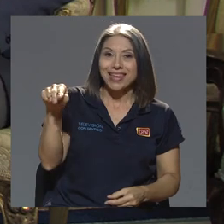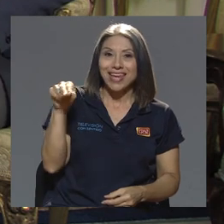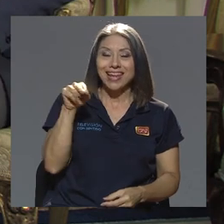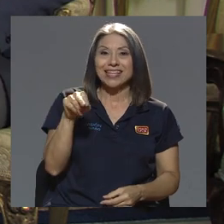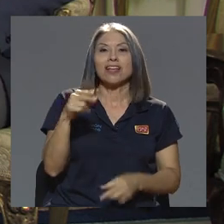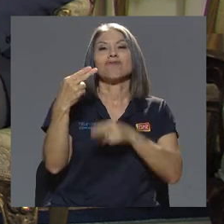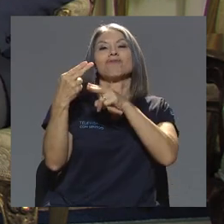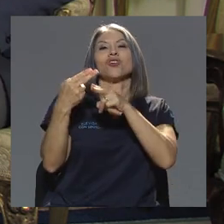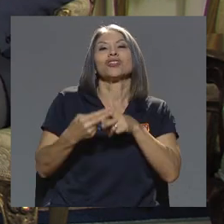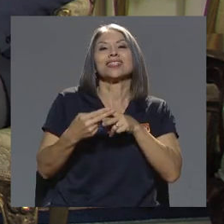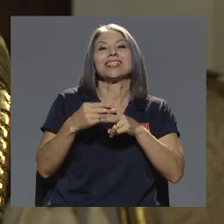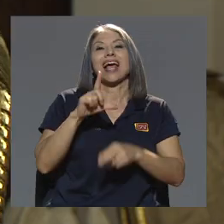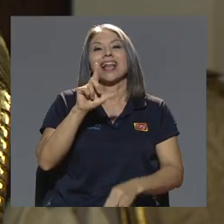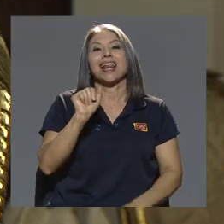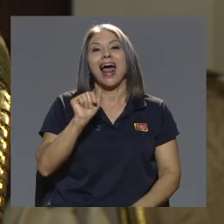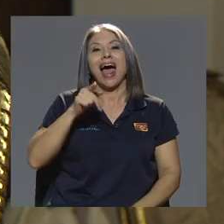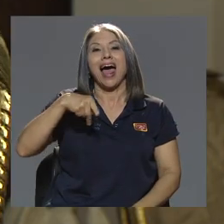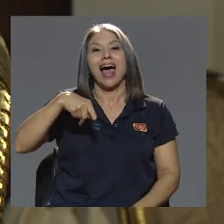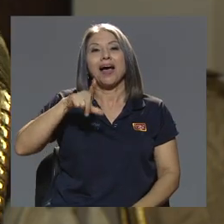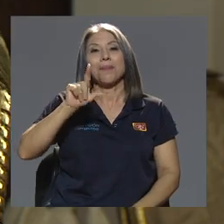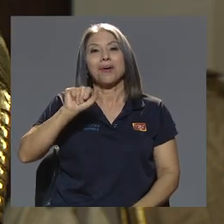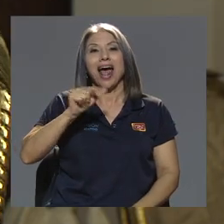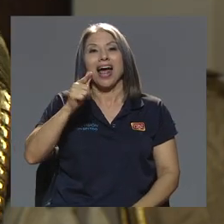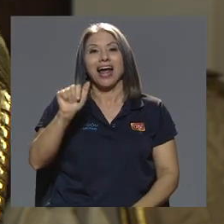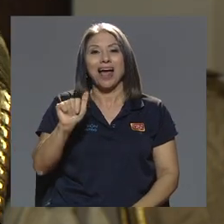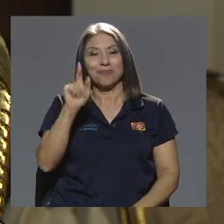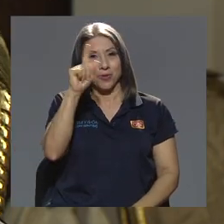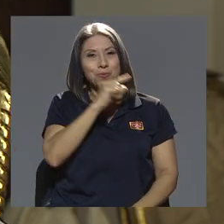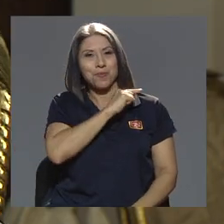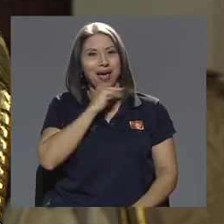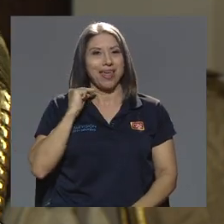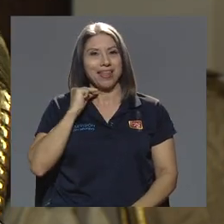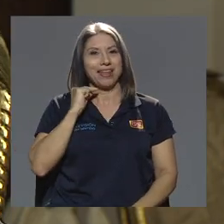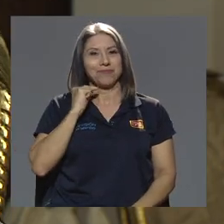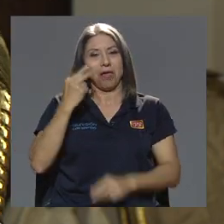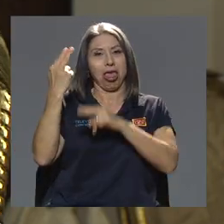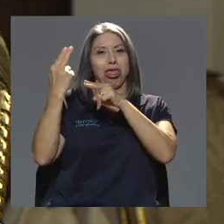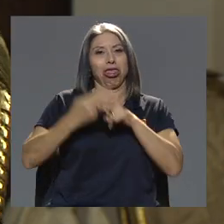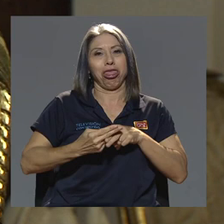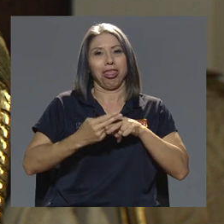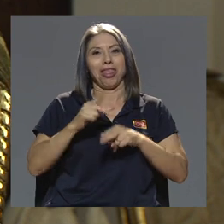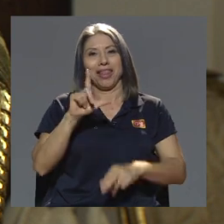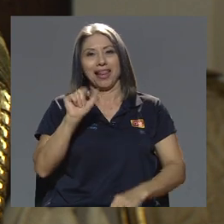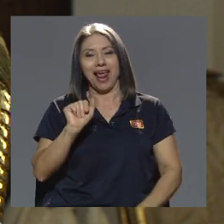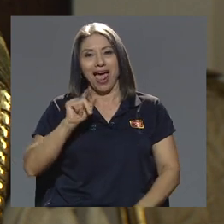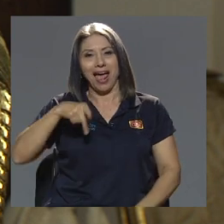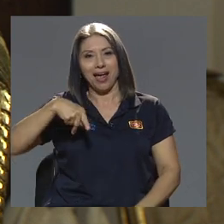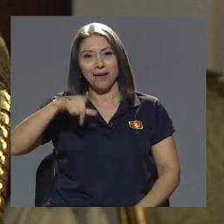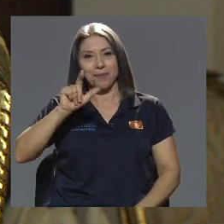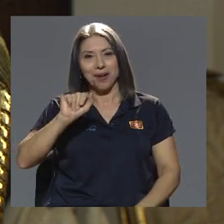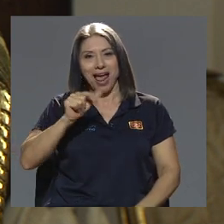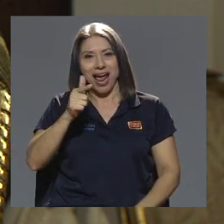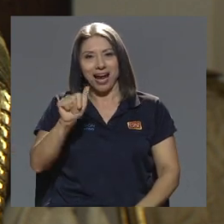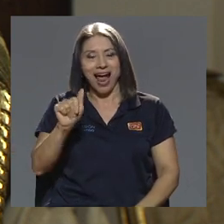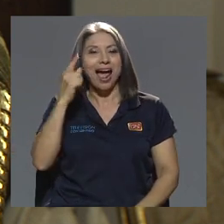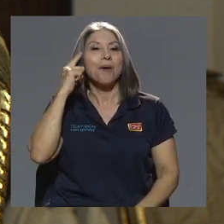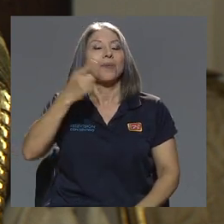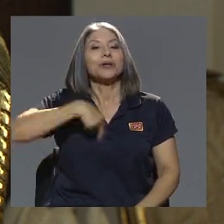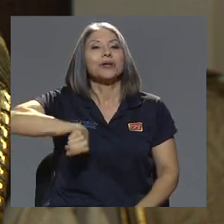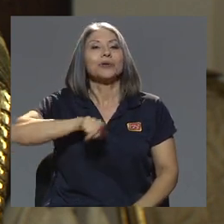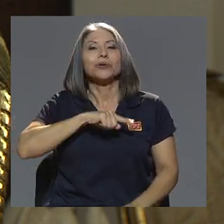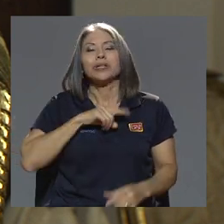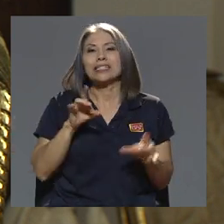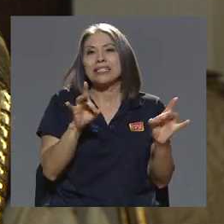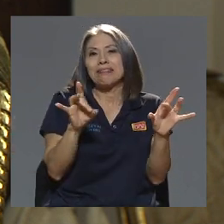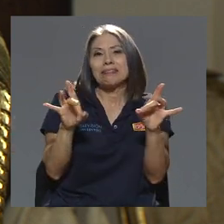decían La Plaga. Un padre nos bautizó y nos decía La Plaga. Porque éramos muy, muy traviesas,